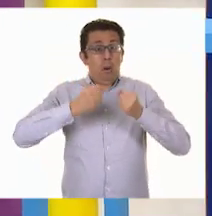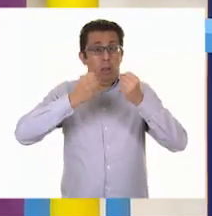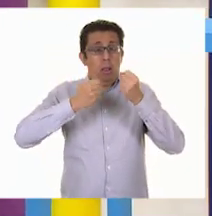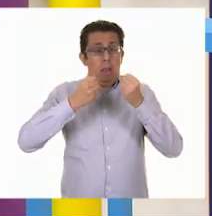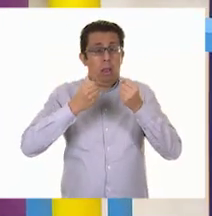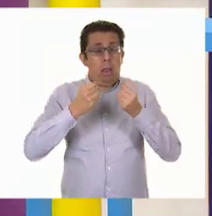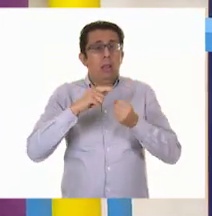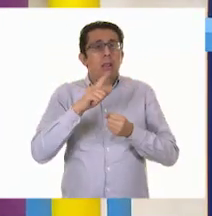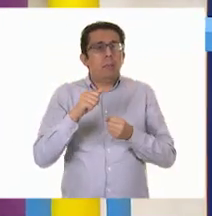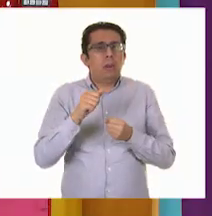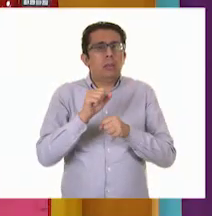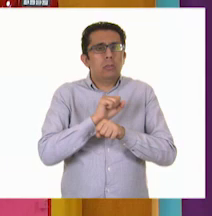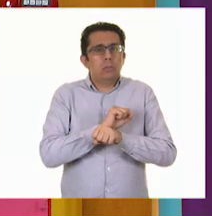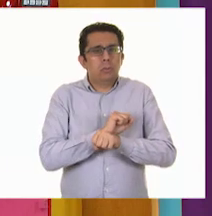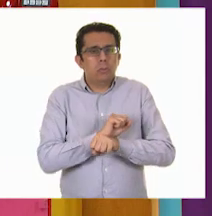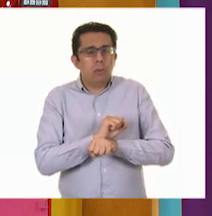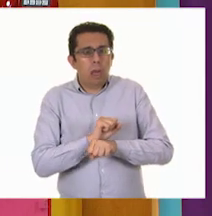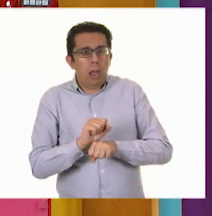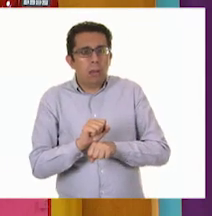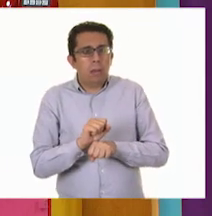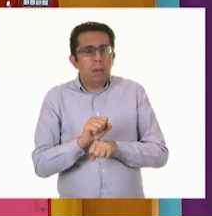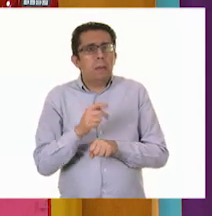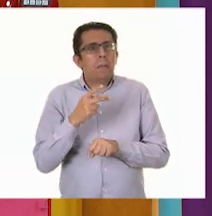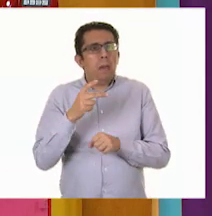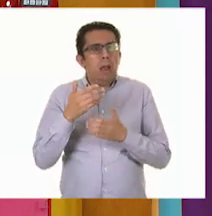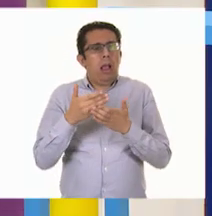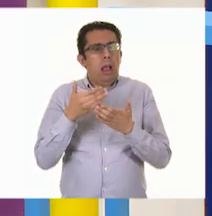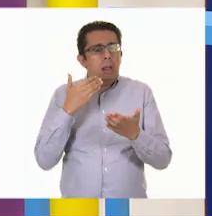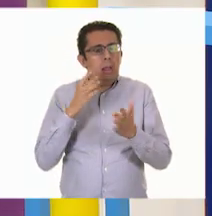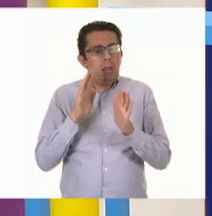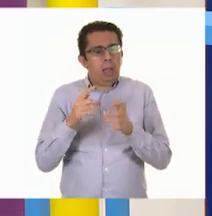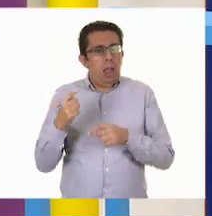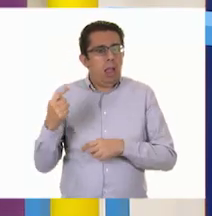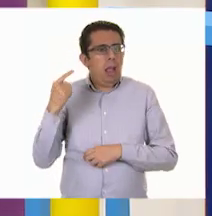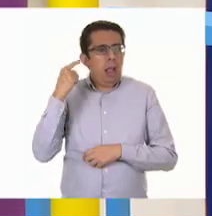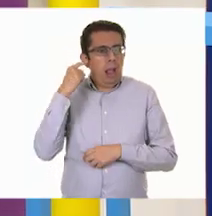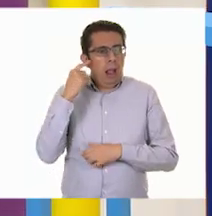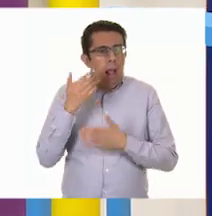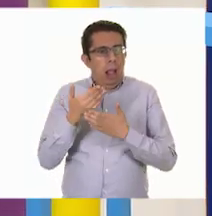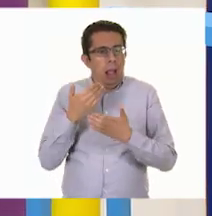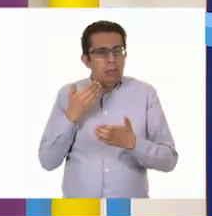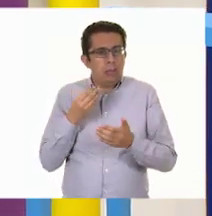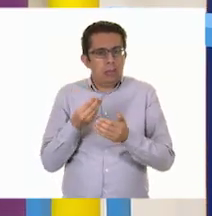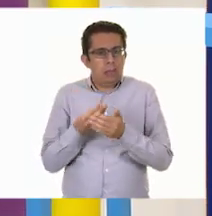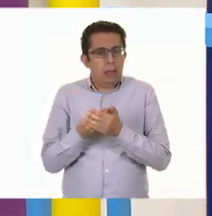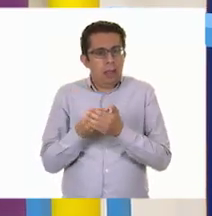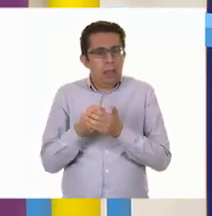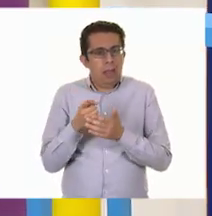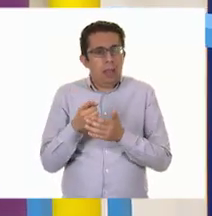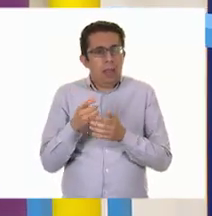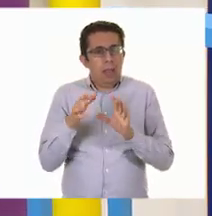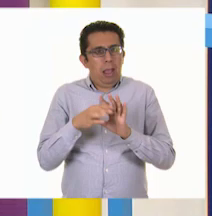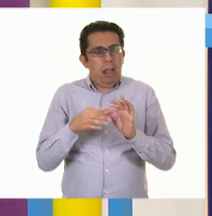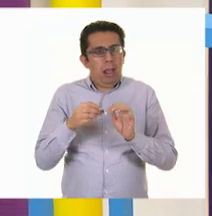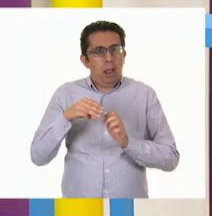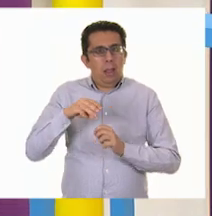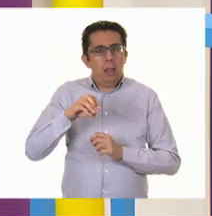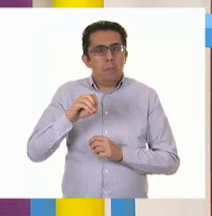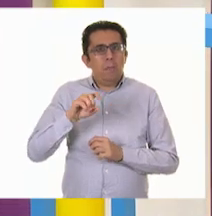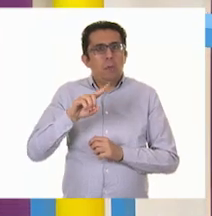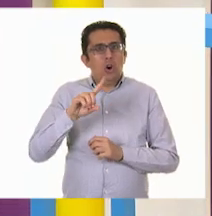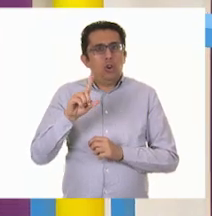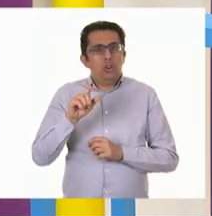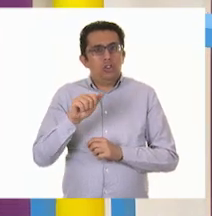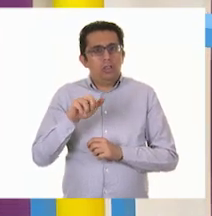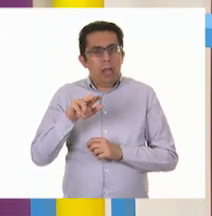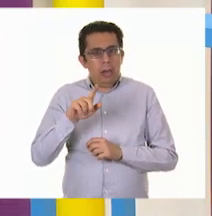bajo, ¿verdad? Aunque ya lo habíamos escuchado en la clase anterior con Mozart, que decían que también se llamaba forte